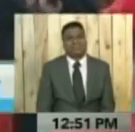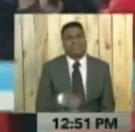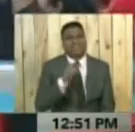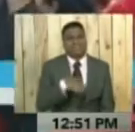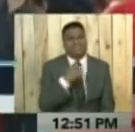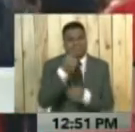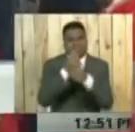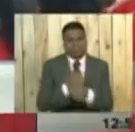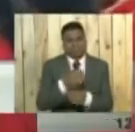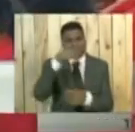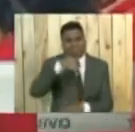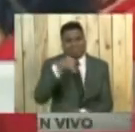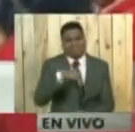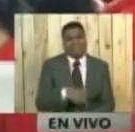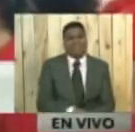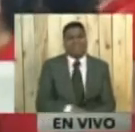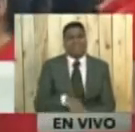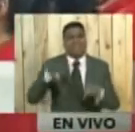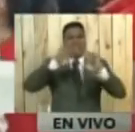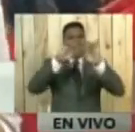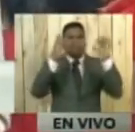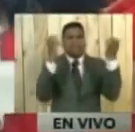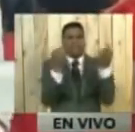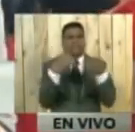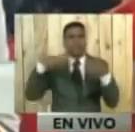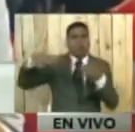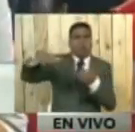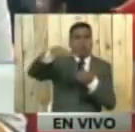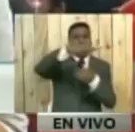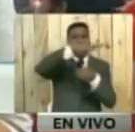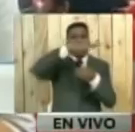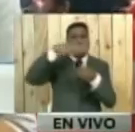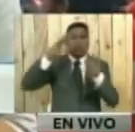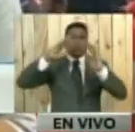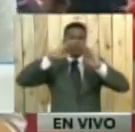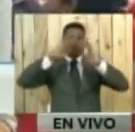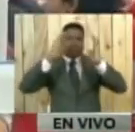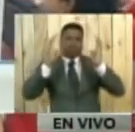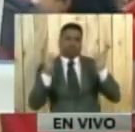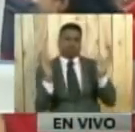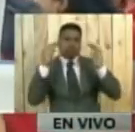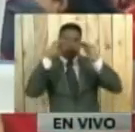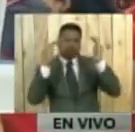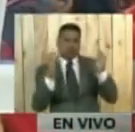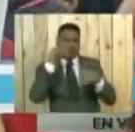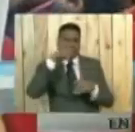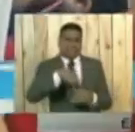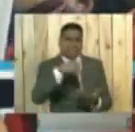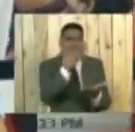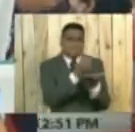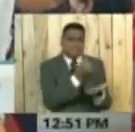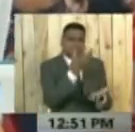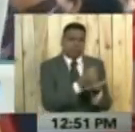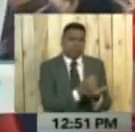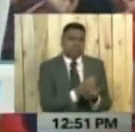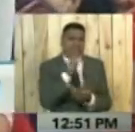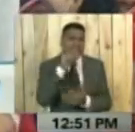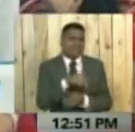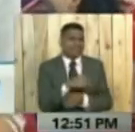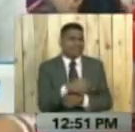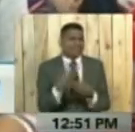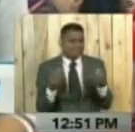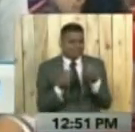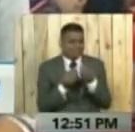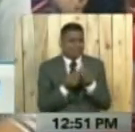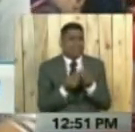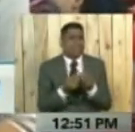nos encontramos en el gimnasio cubierto del Polideportivo de Maturín, donde el pueblo revolucionario del Estado Monagas se concentró en